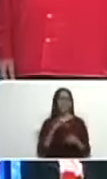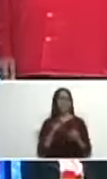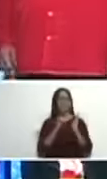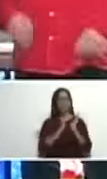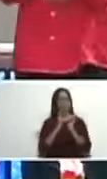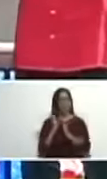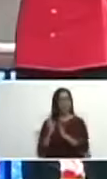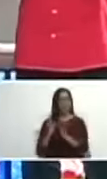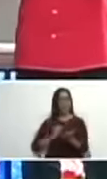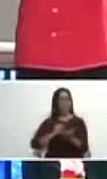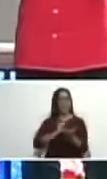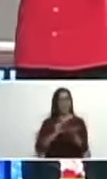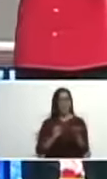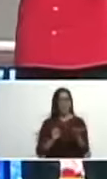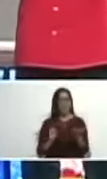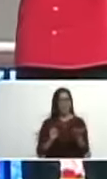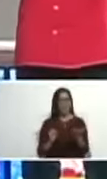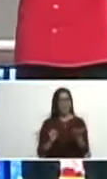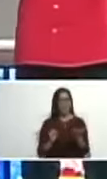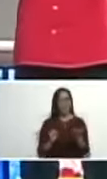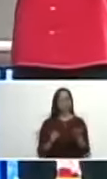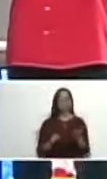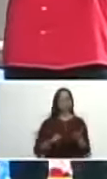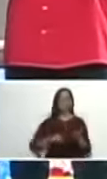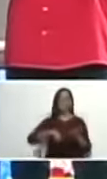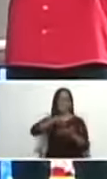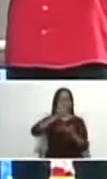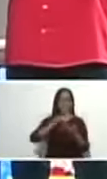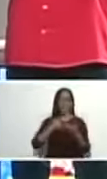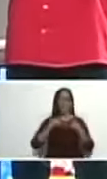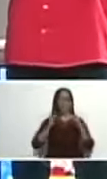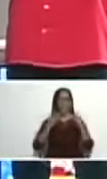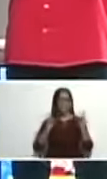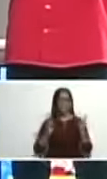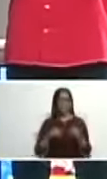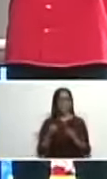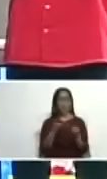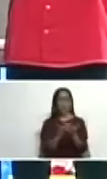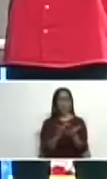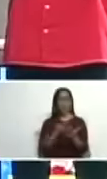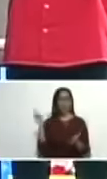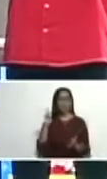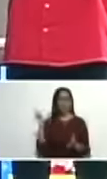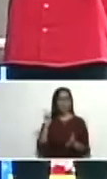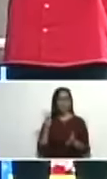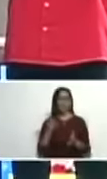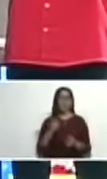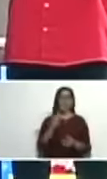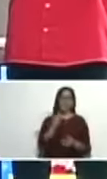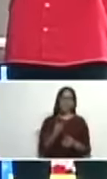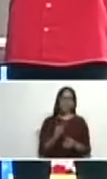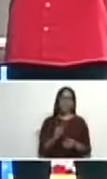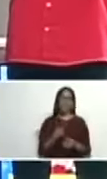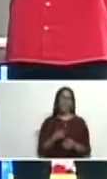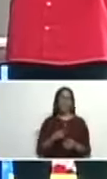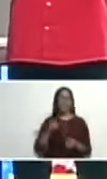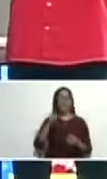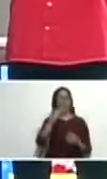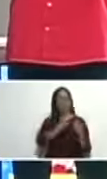firma del acta de la independencia económica de Venezuela y diciéndole a Joe